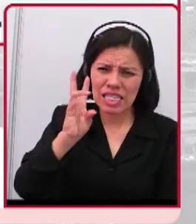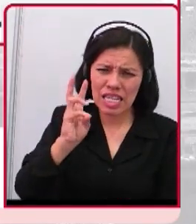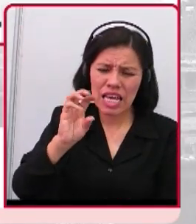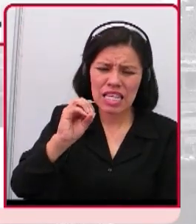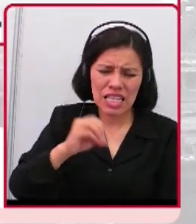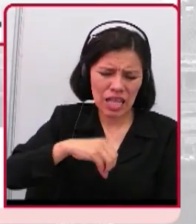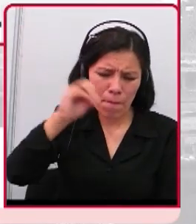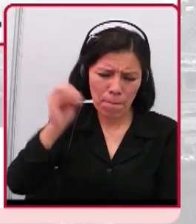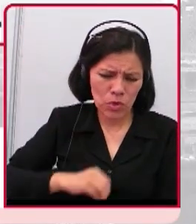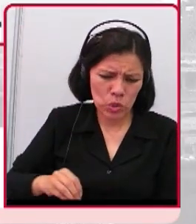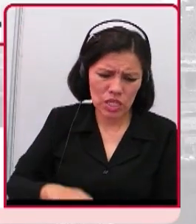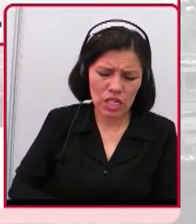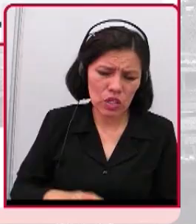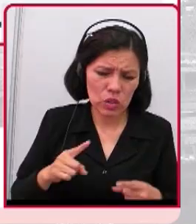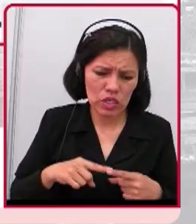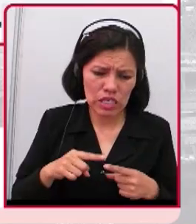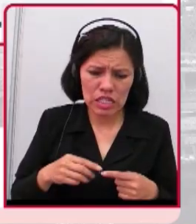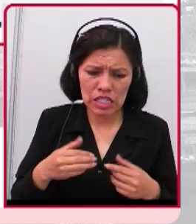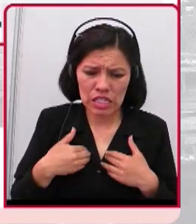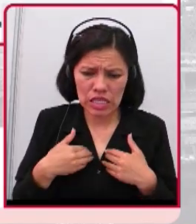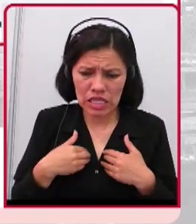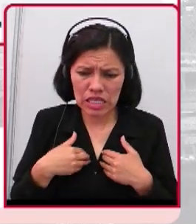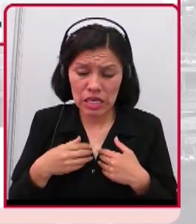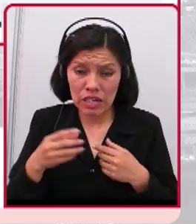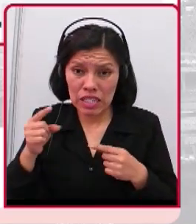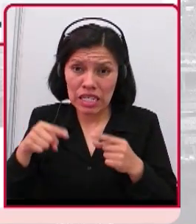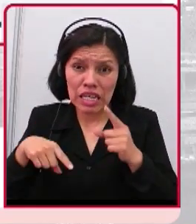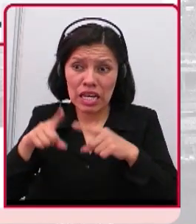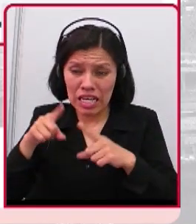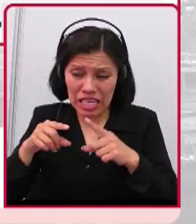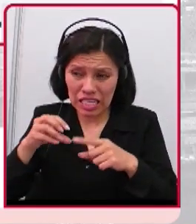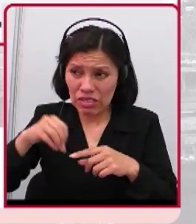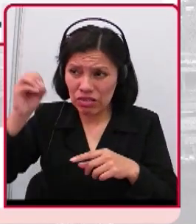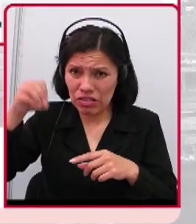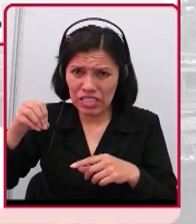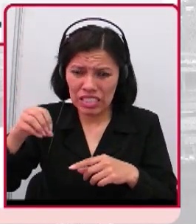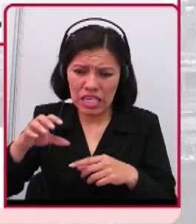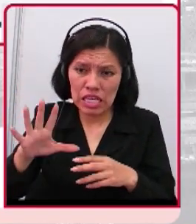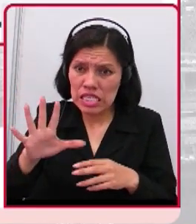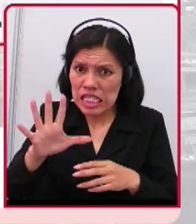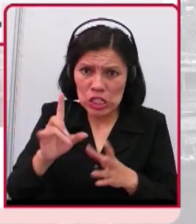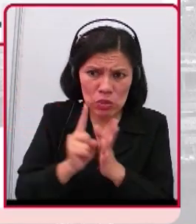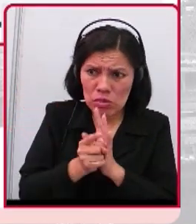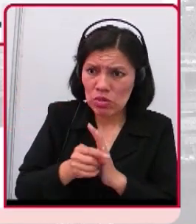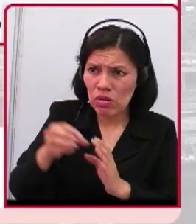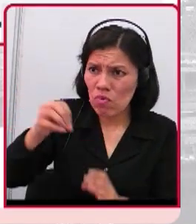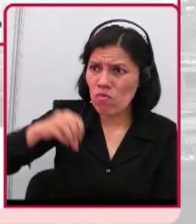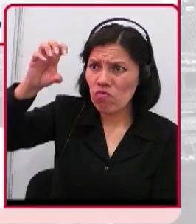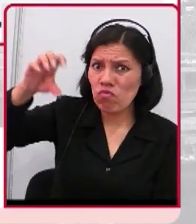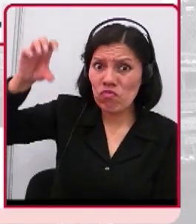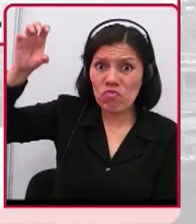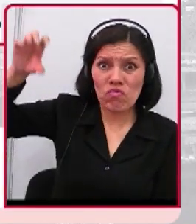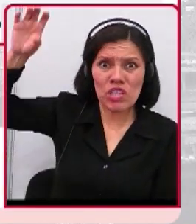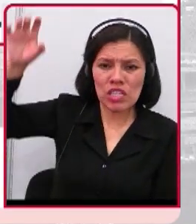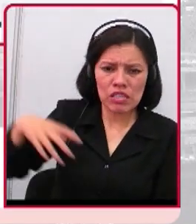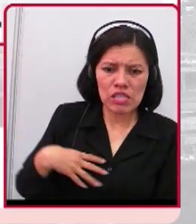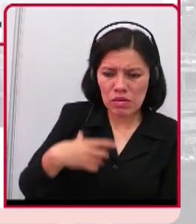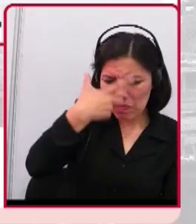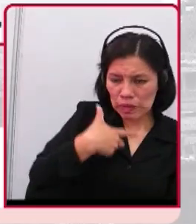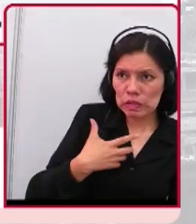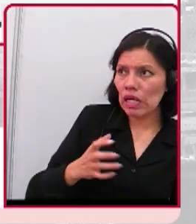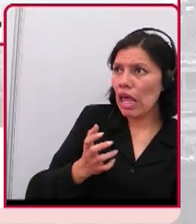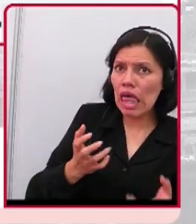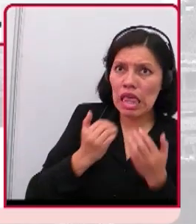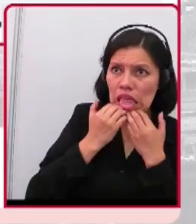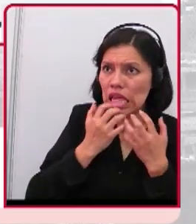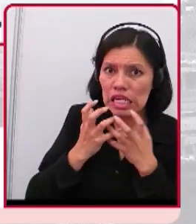tenido eventos de incrementos desde 35% a 60% en menos de 5 minutos, ¿no? Inclusive ni el operador podría tomar